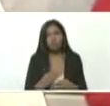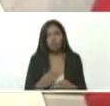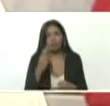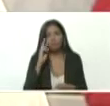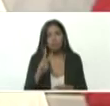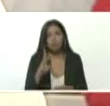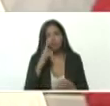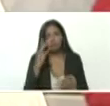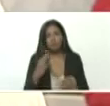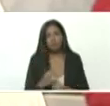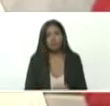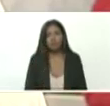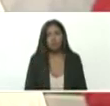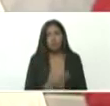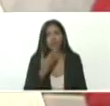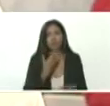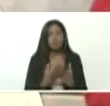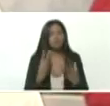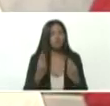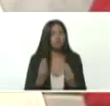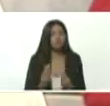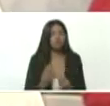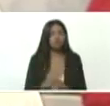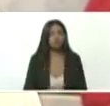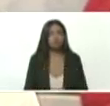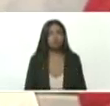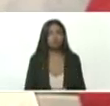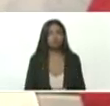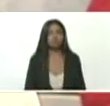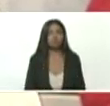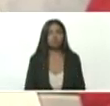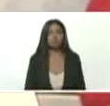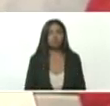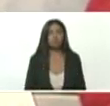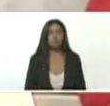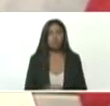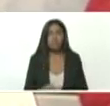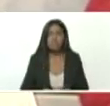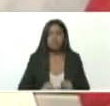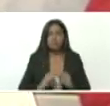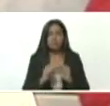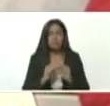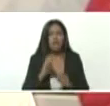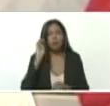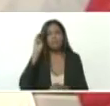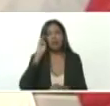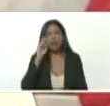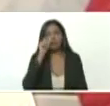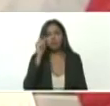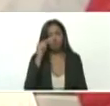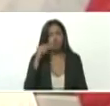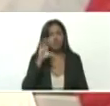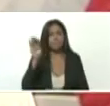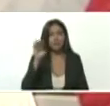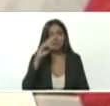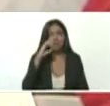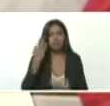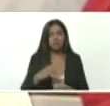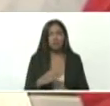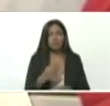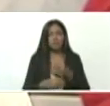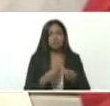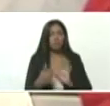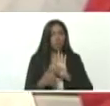reconocer y agradecer muchísimo la firmeza de los maestros y las maestras de este país, que hoy dieron